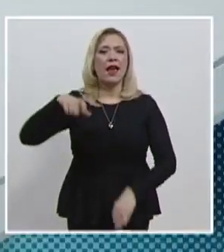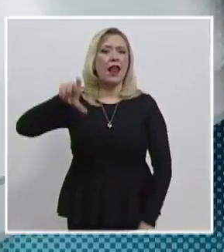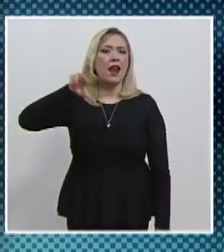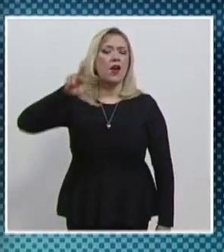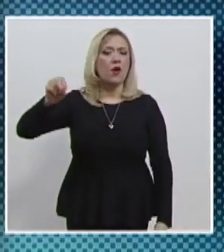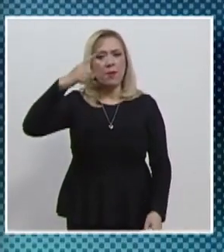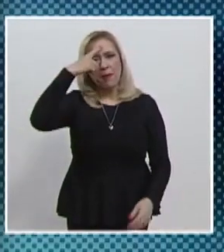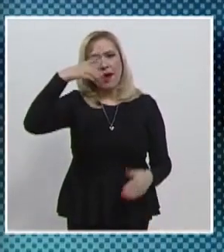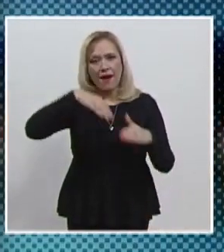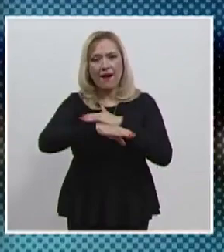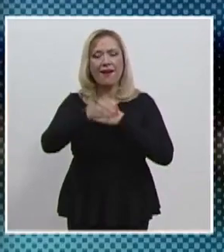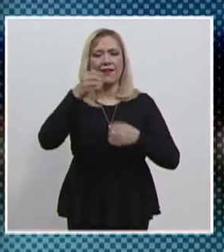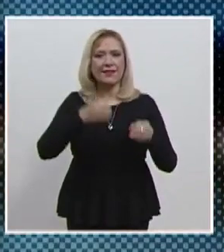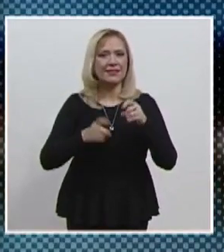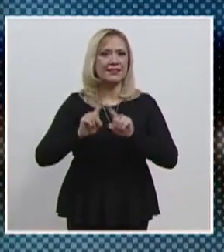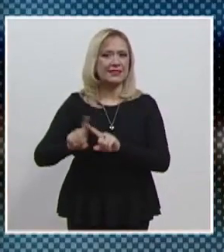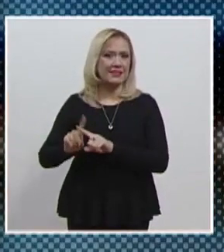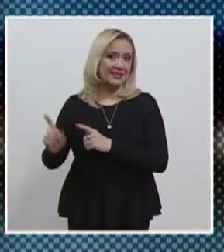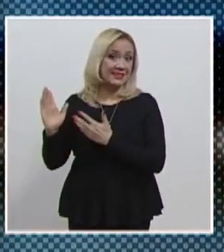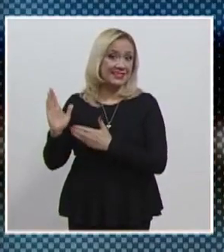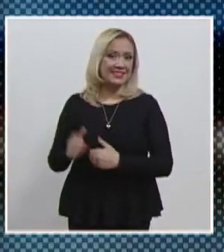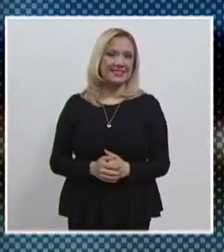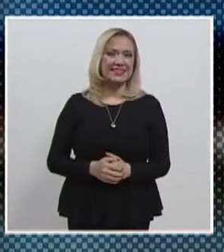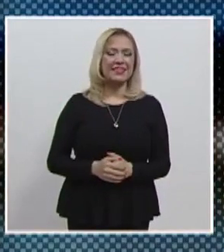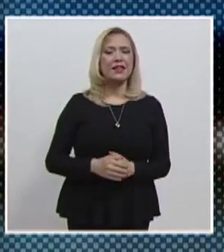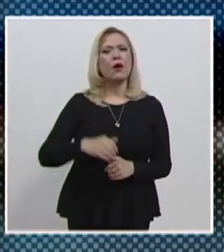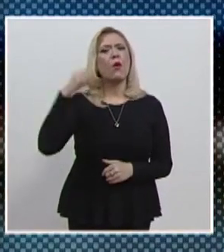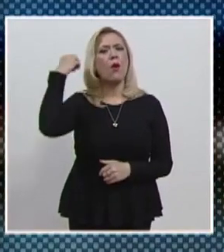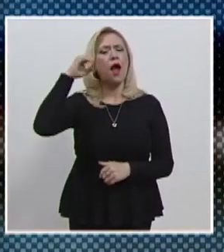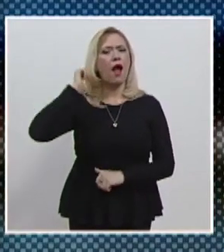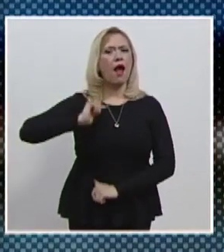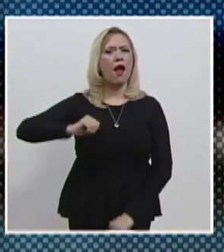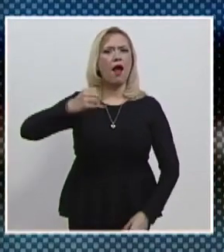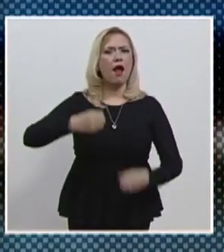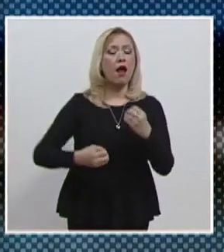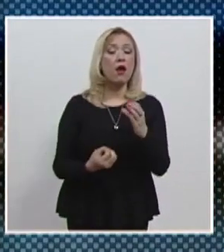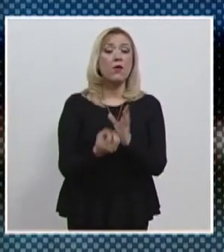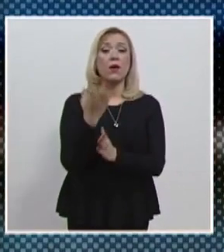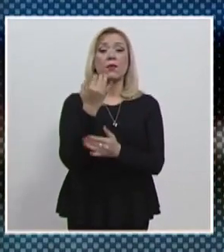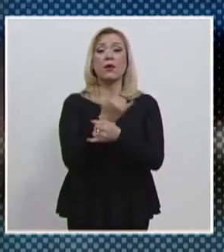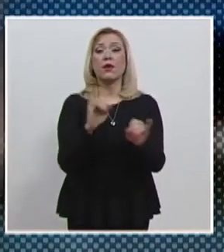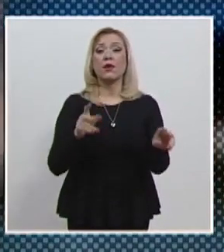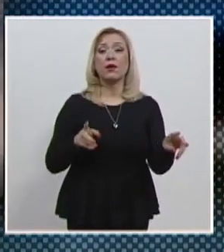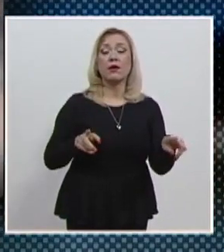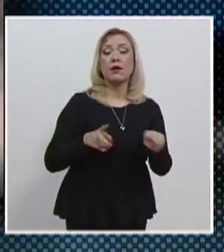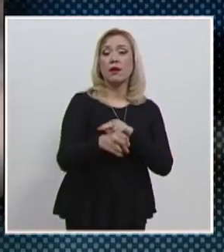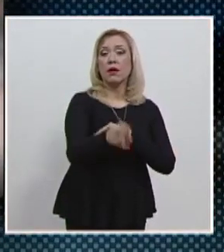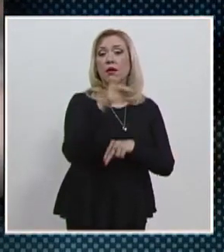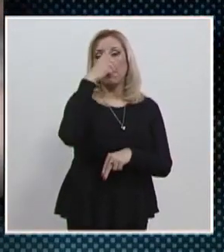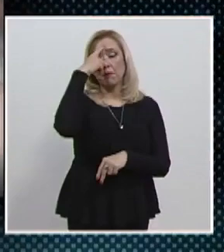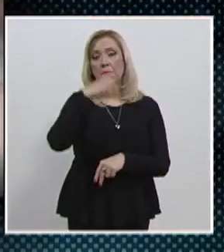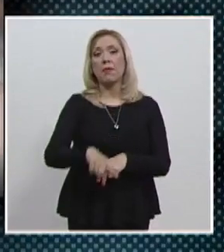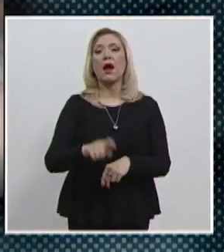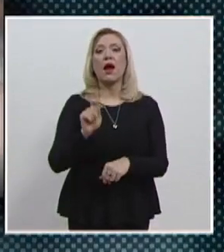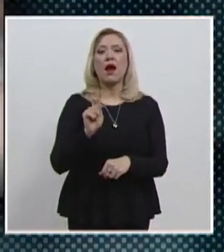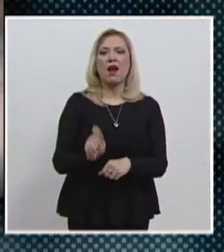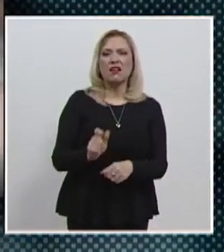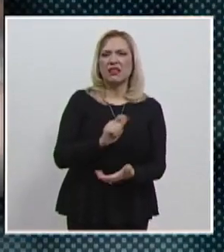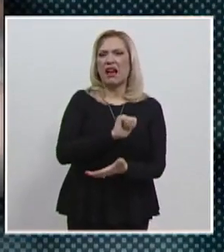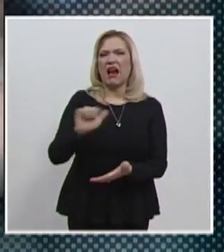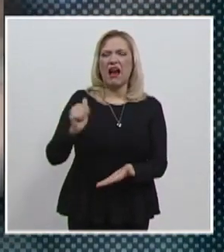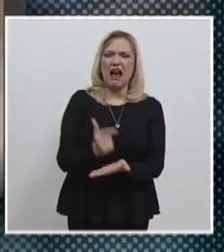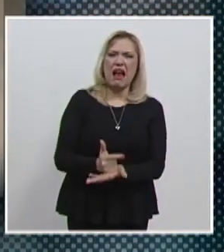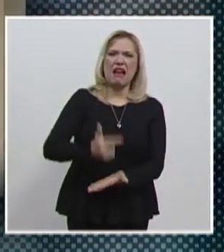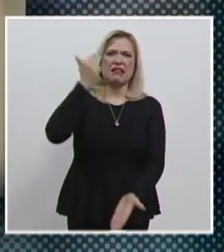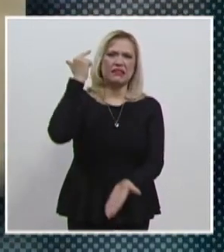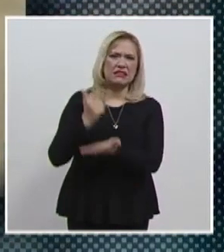ro el poder judicial de Oaxaca inauguró los nuevos juzgados de control ejecución penal así como primero y segundo familiar